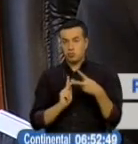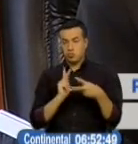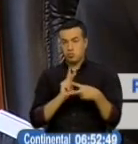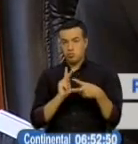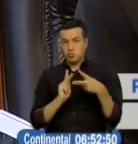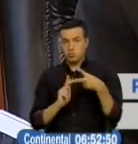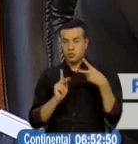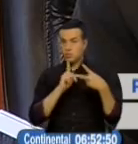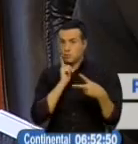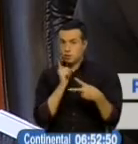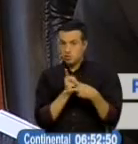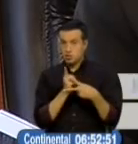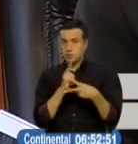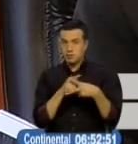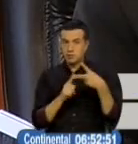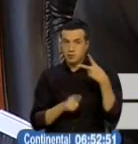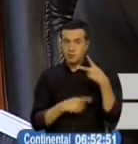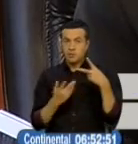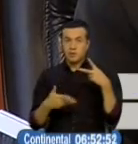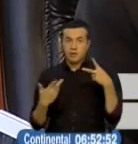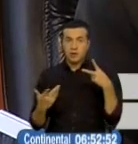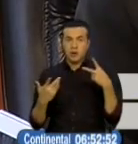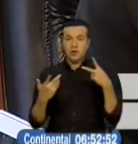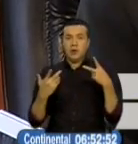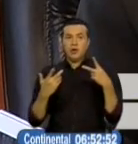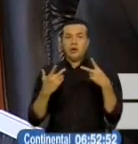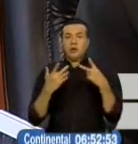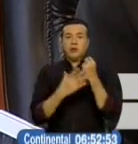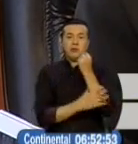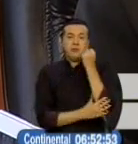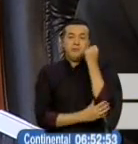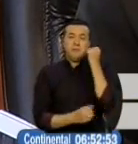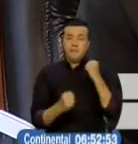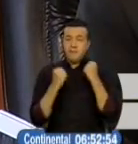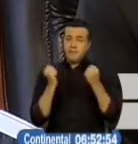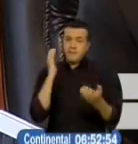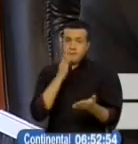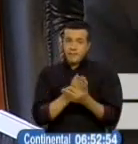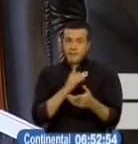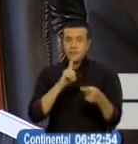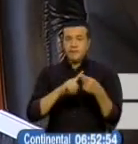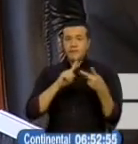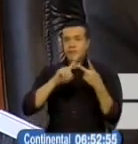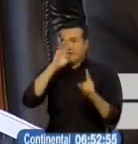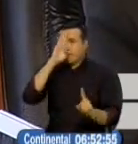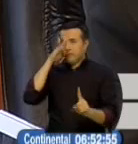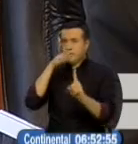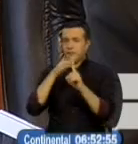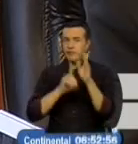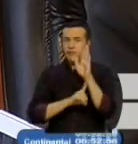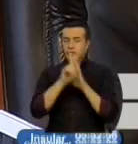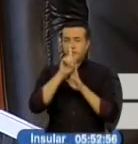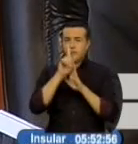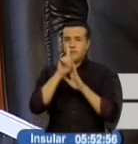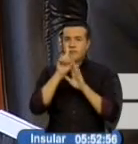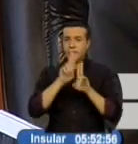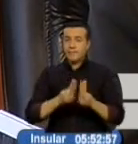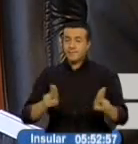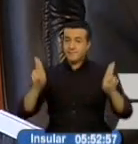con dos elementos que seguramente nos comprometen a todos: la erradicación de la extrema pobreza y el cumplimiento de los objetivos de desarrollo del